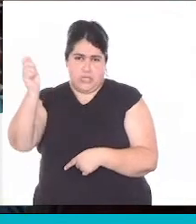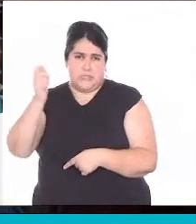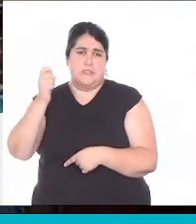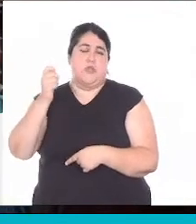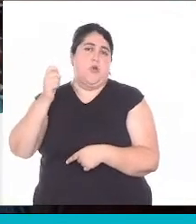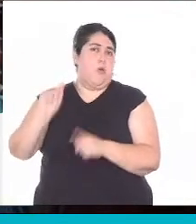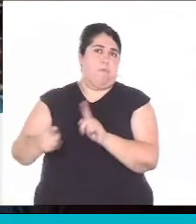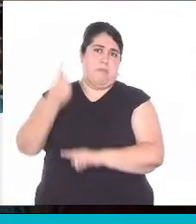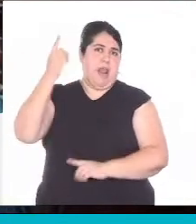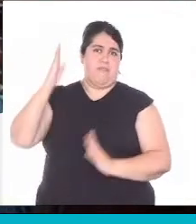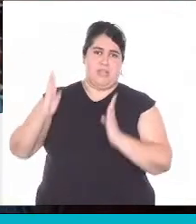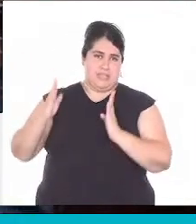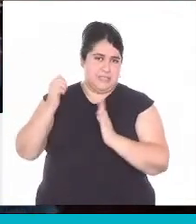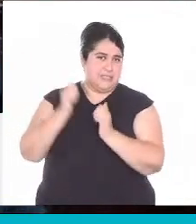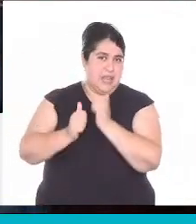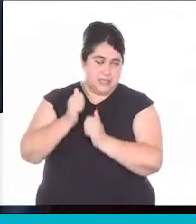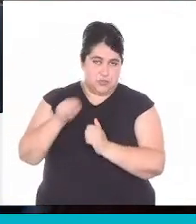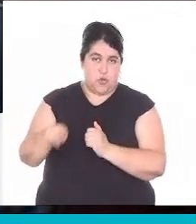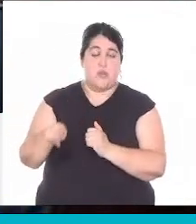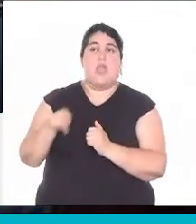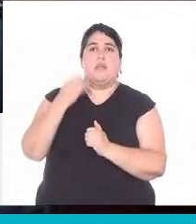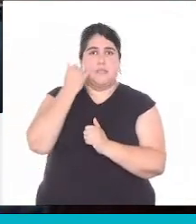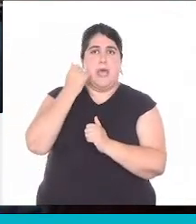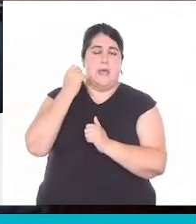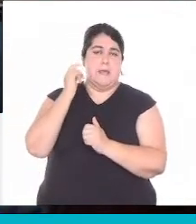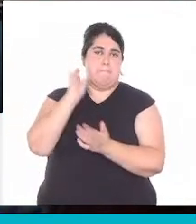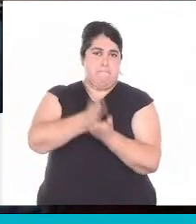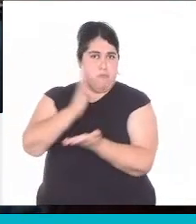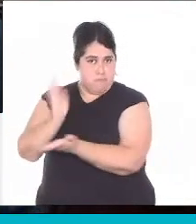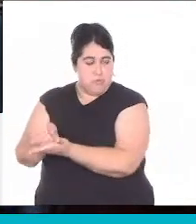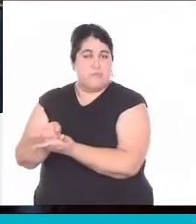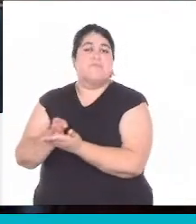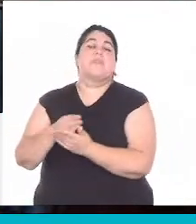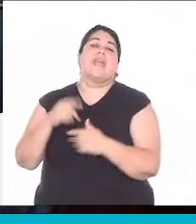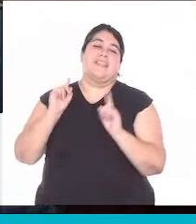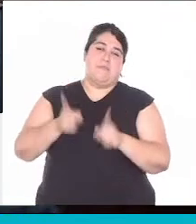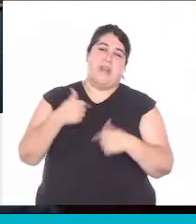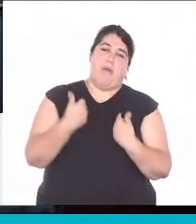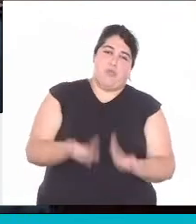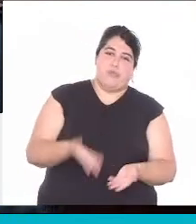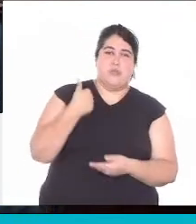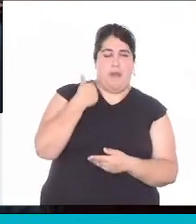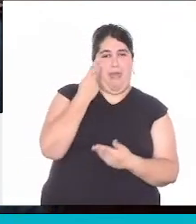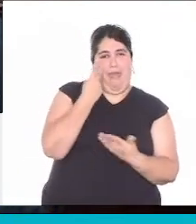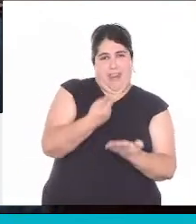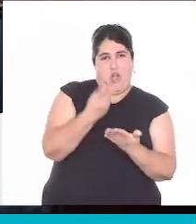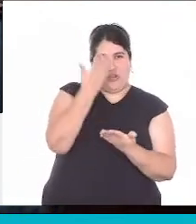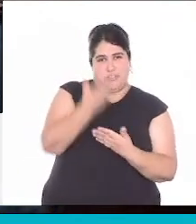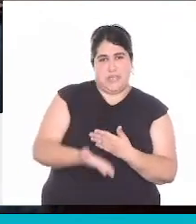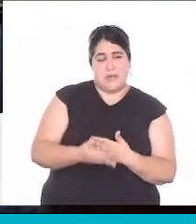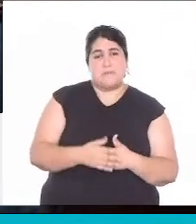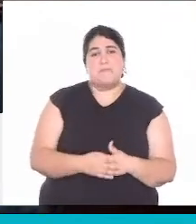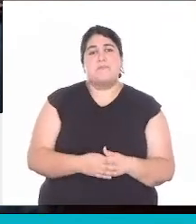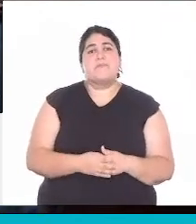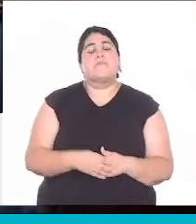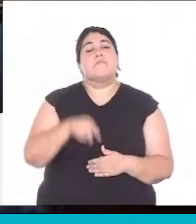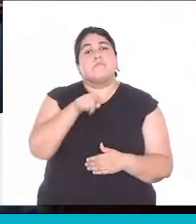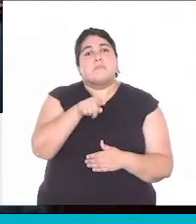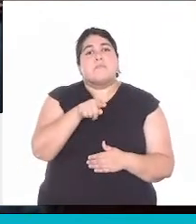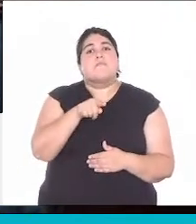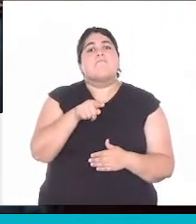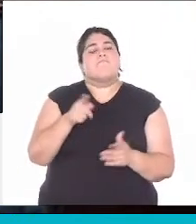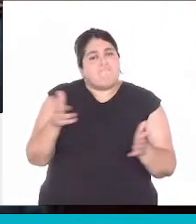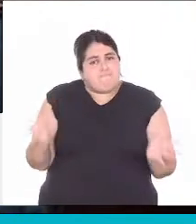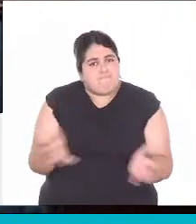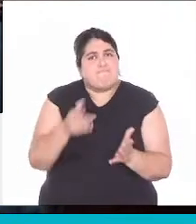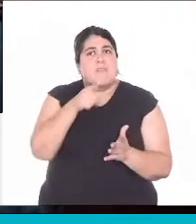históricas que se dieron y que de alguna manera también aprovecho para reconocer a quien impulsó ese juicio, que